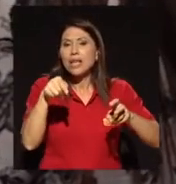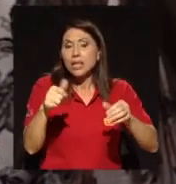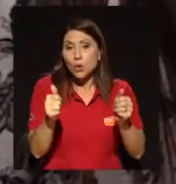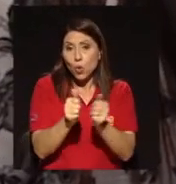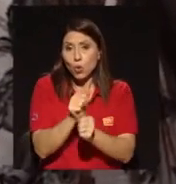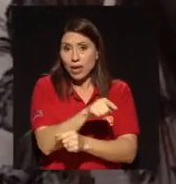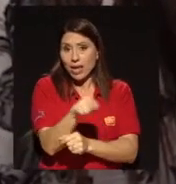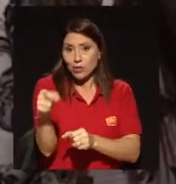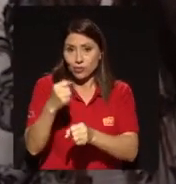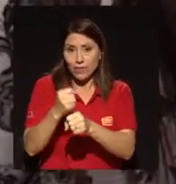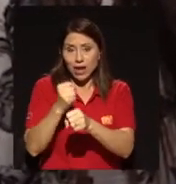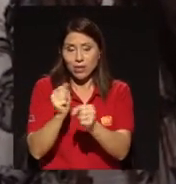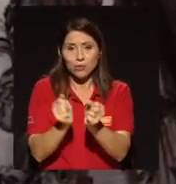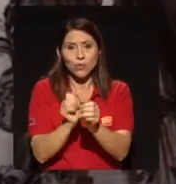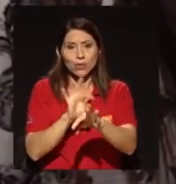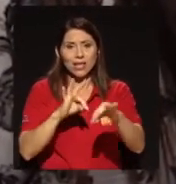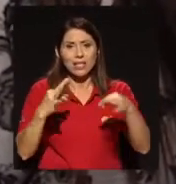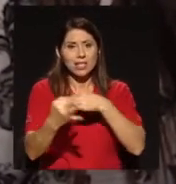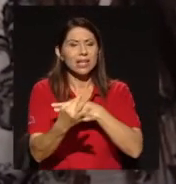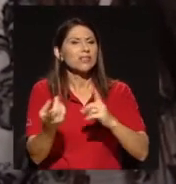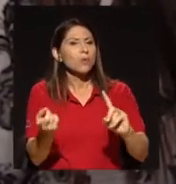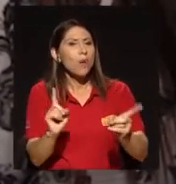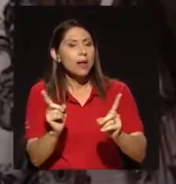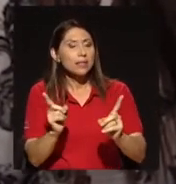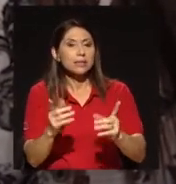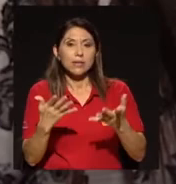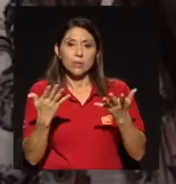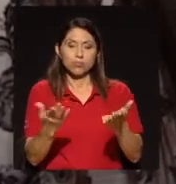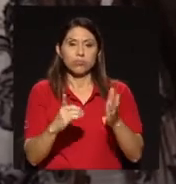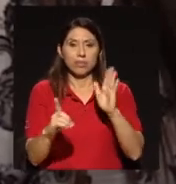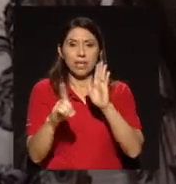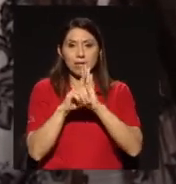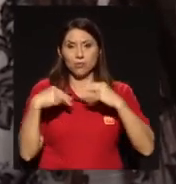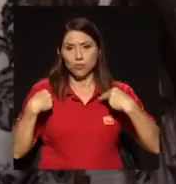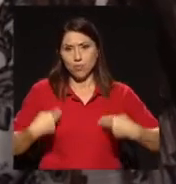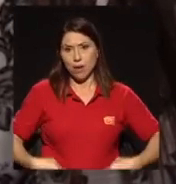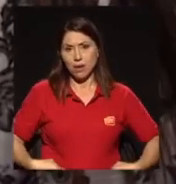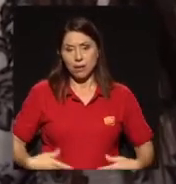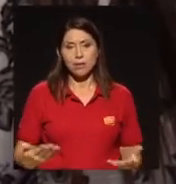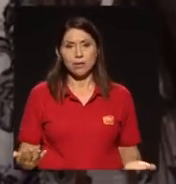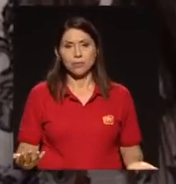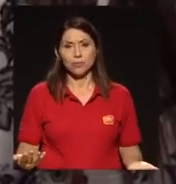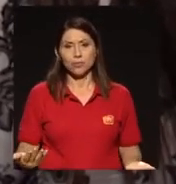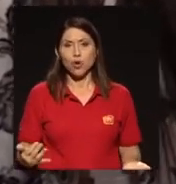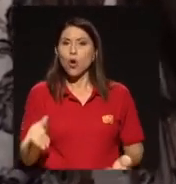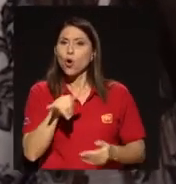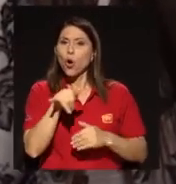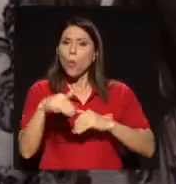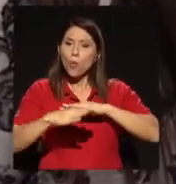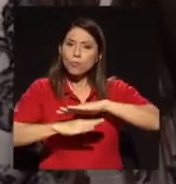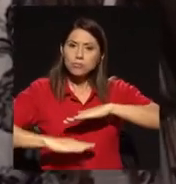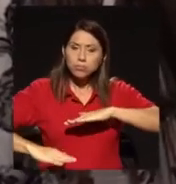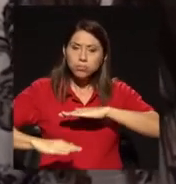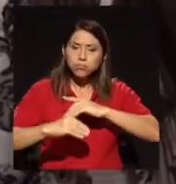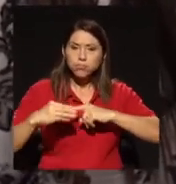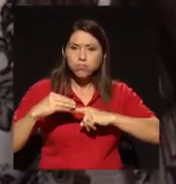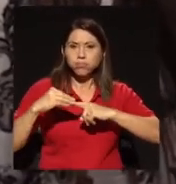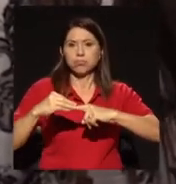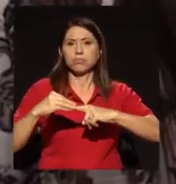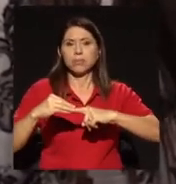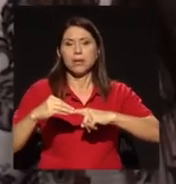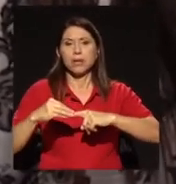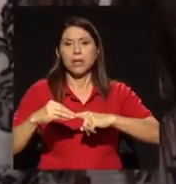a cabo a través de los talleres de formación? Bueno, precisamente los derechos humanos, ¿verdad? Como, como pilar de